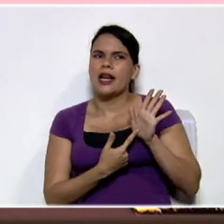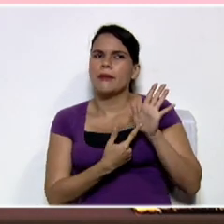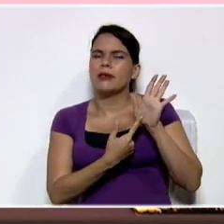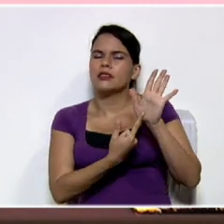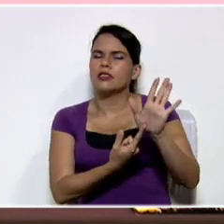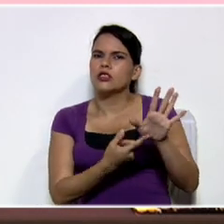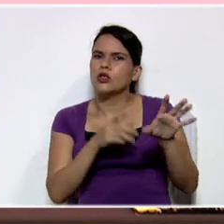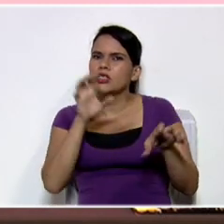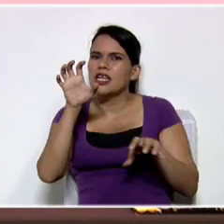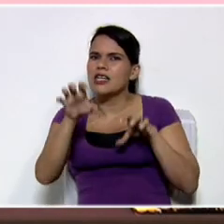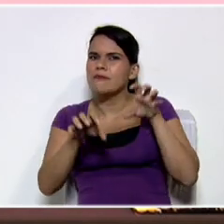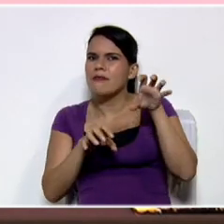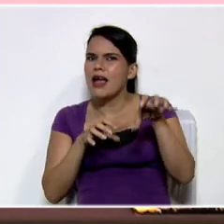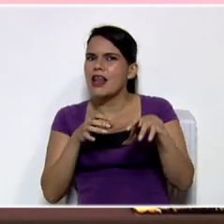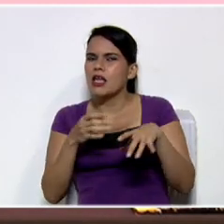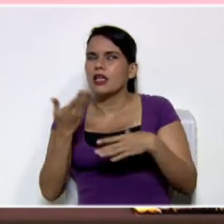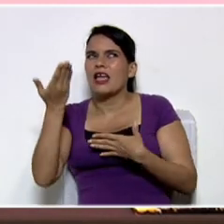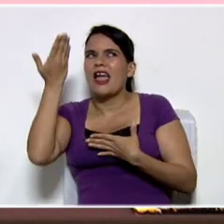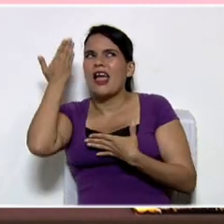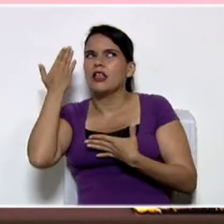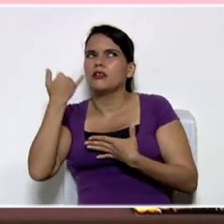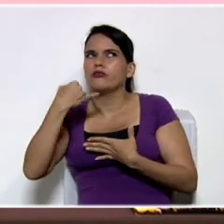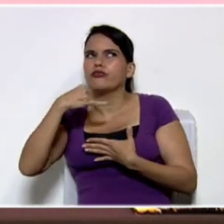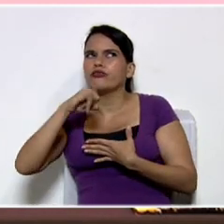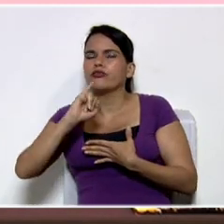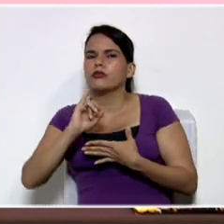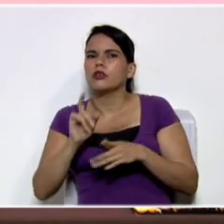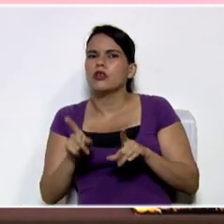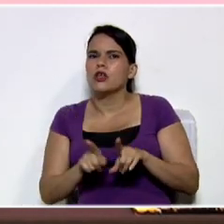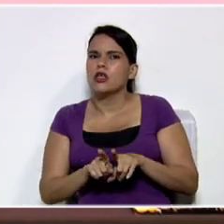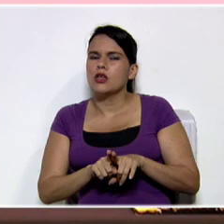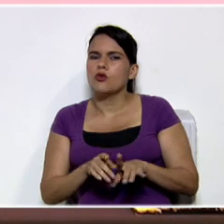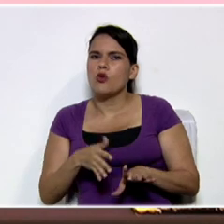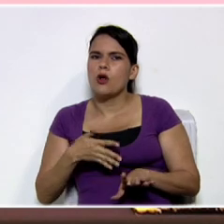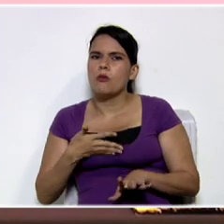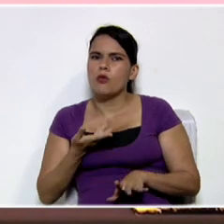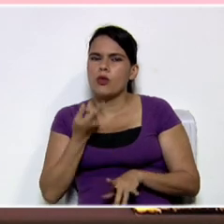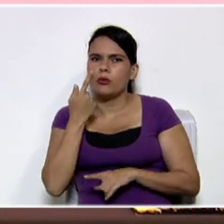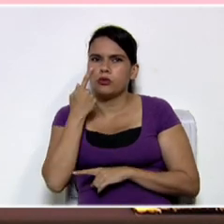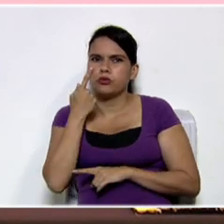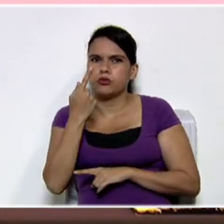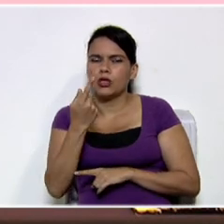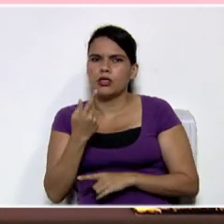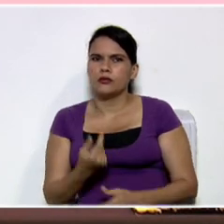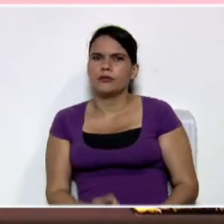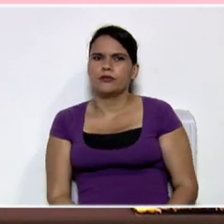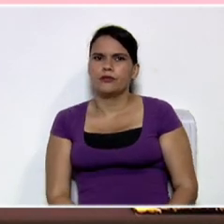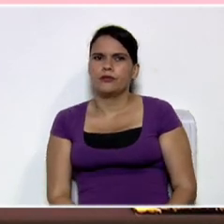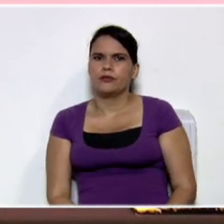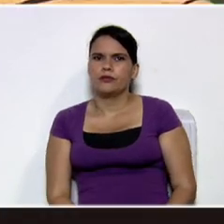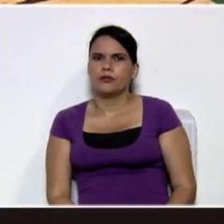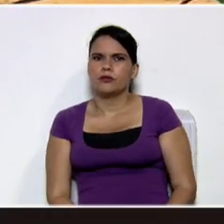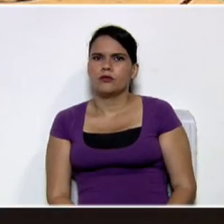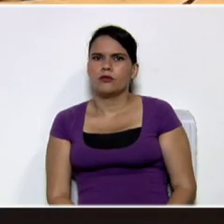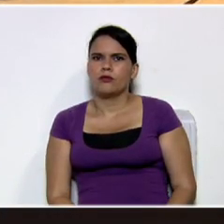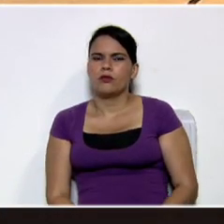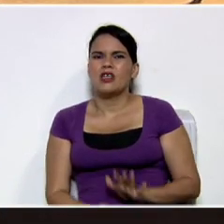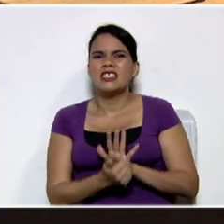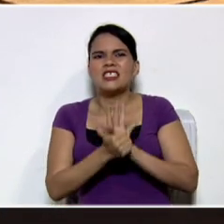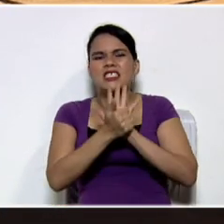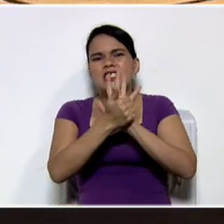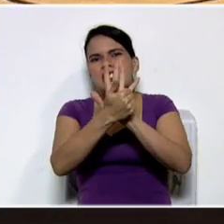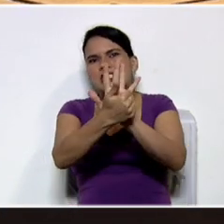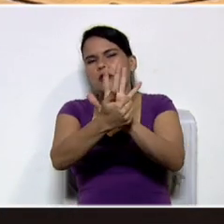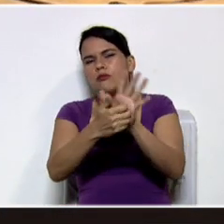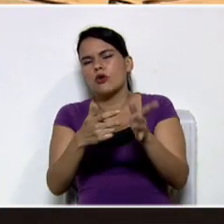que existían según esa civilización. Igualmente podemos ver verificar algunos símbolos, signos